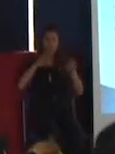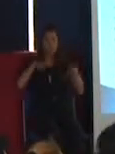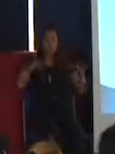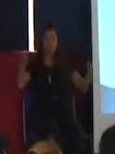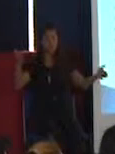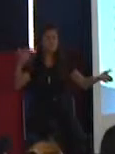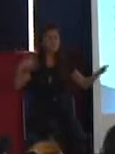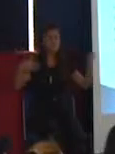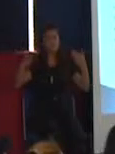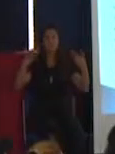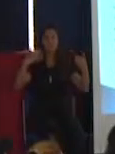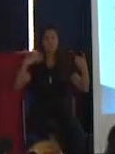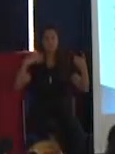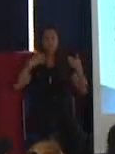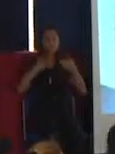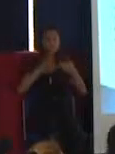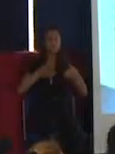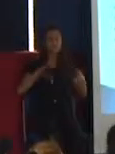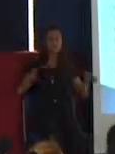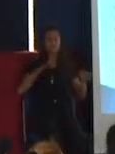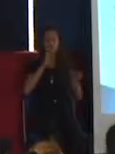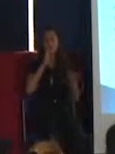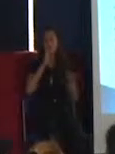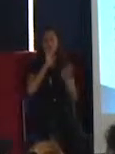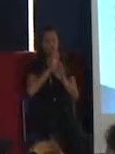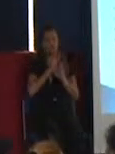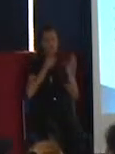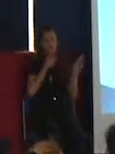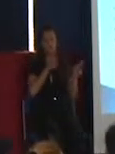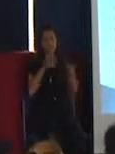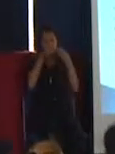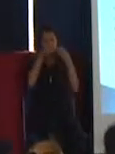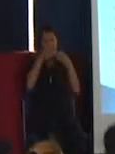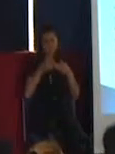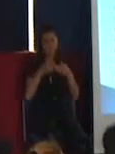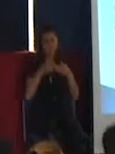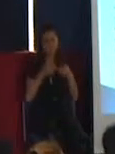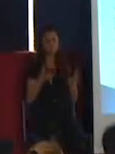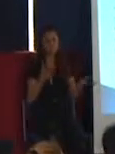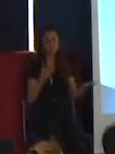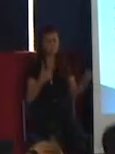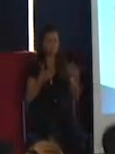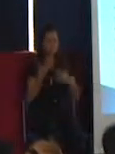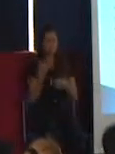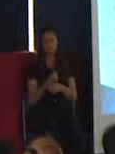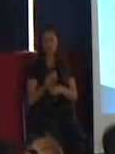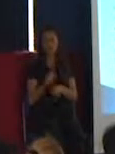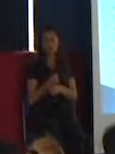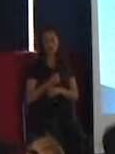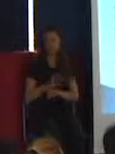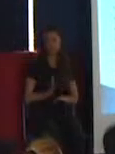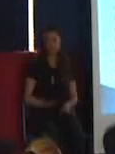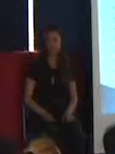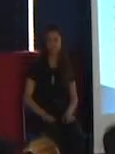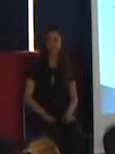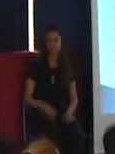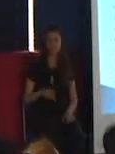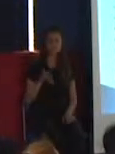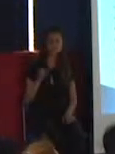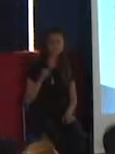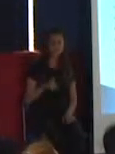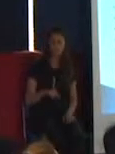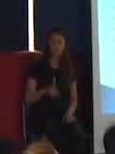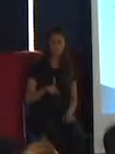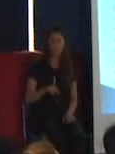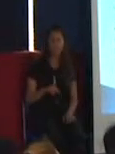empezar a abrir única y exclusivamente para personas con discapacidad, ¿sí? Entonces, allí es donde